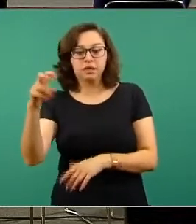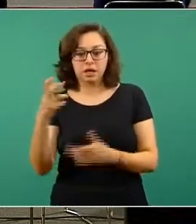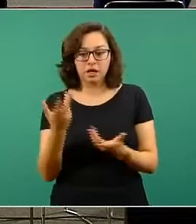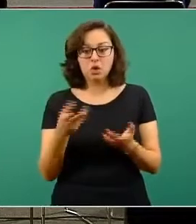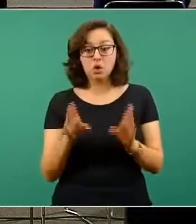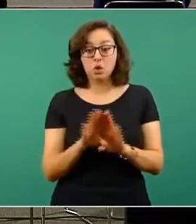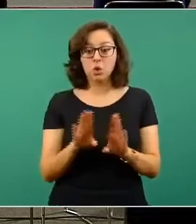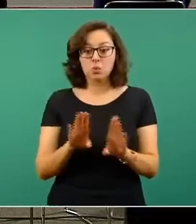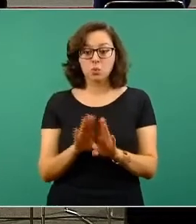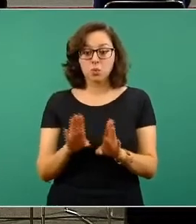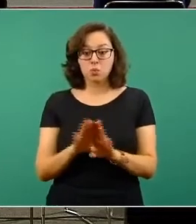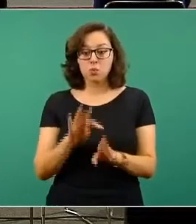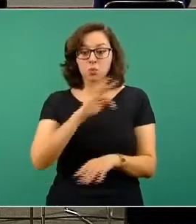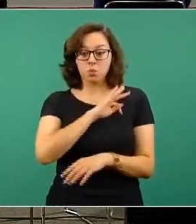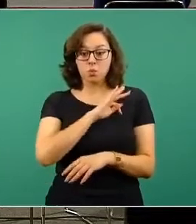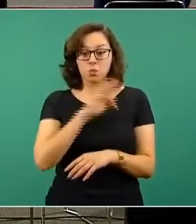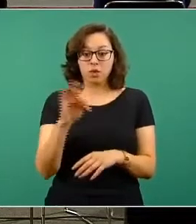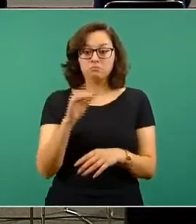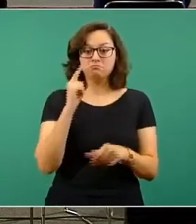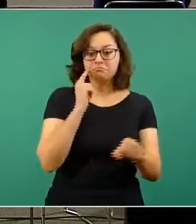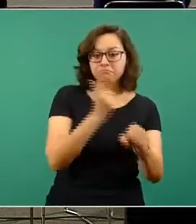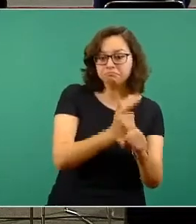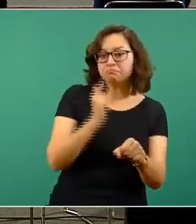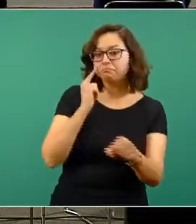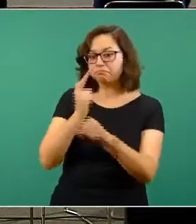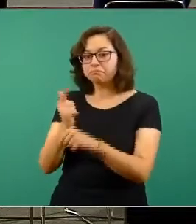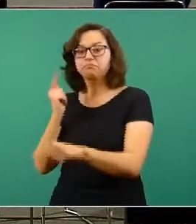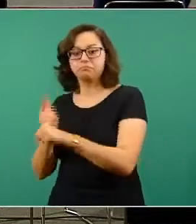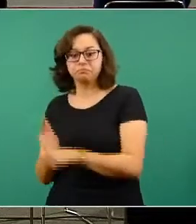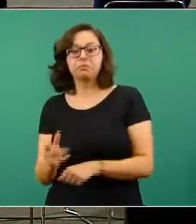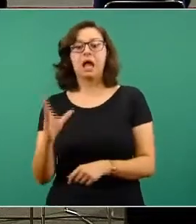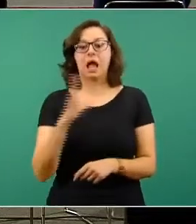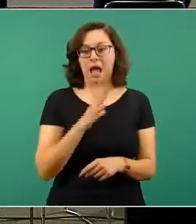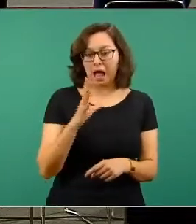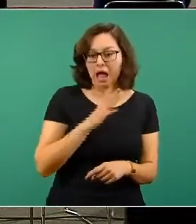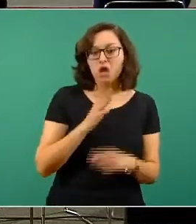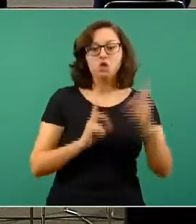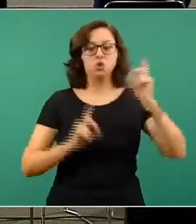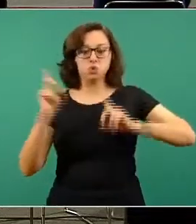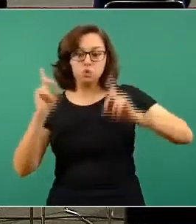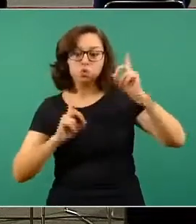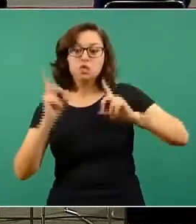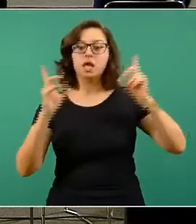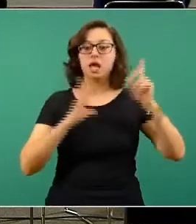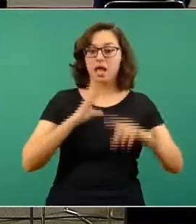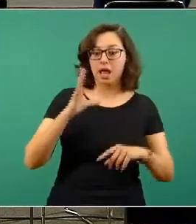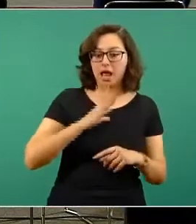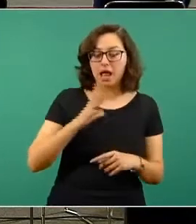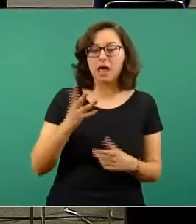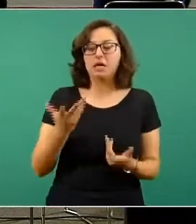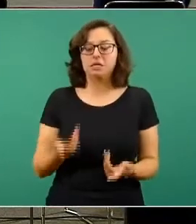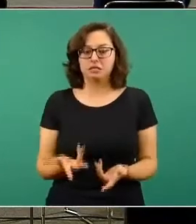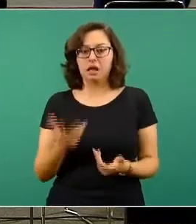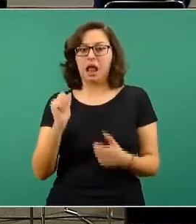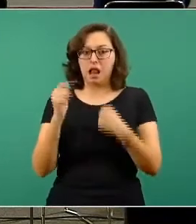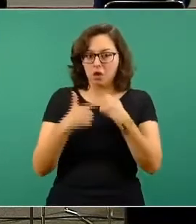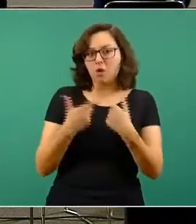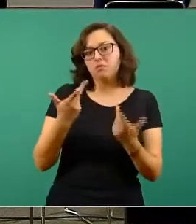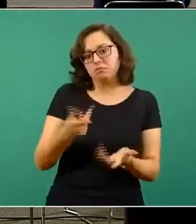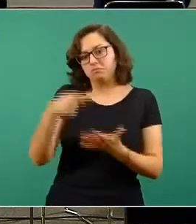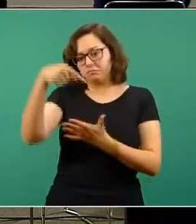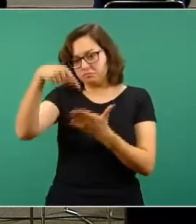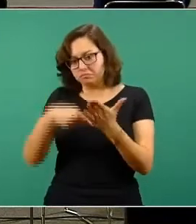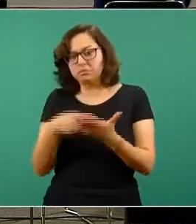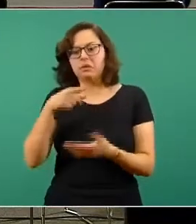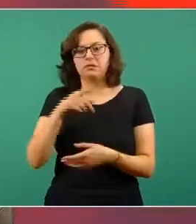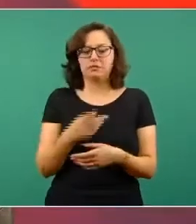la posibilidad de casos sospechosos, pero también de los medios que utilizan físicos internos